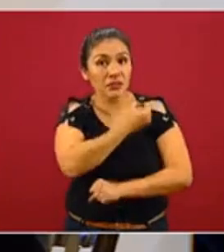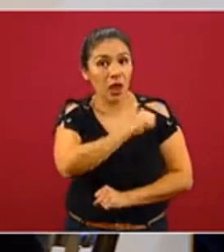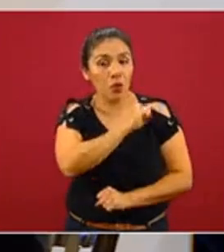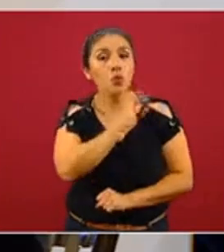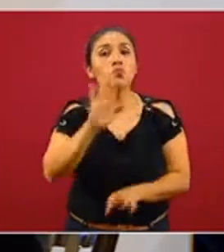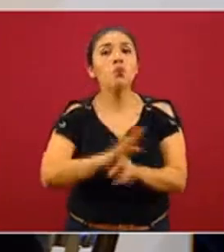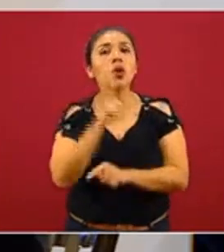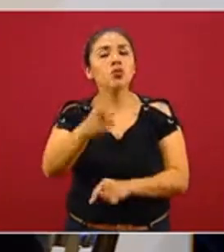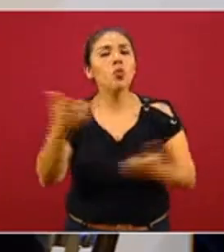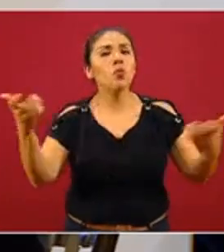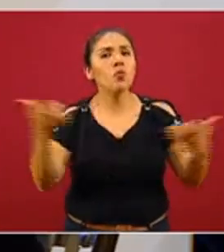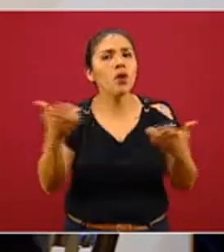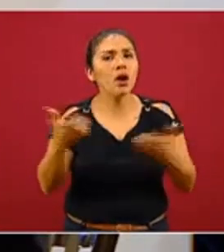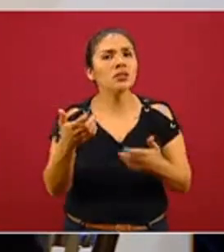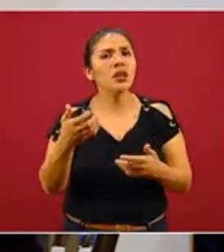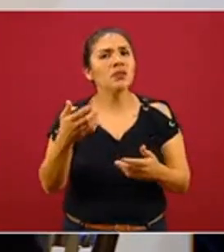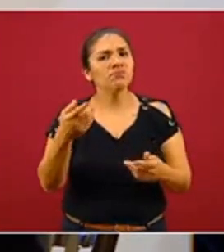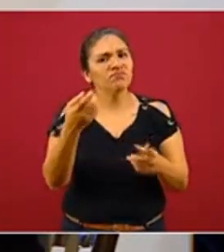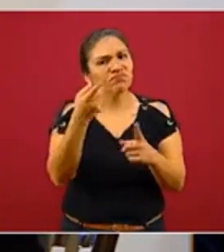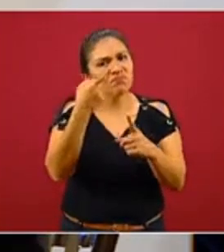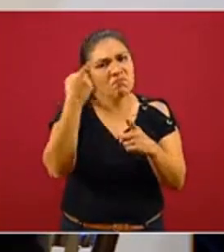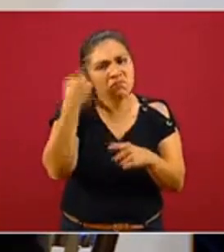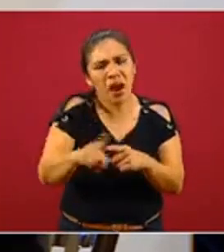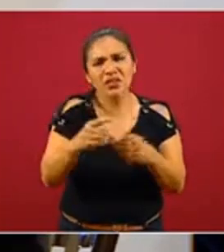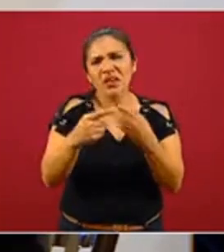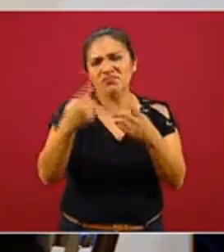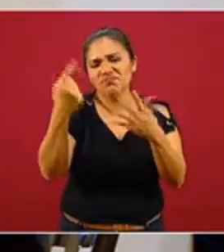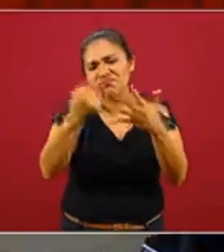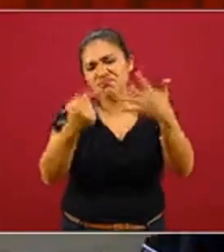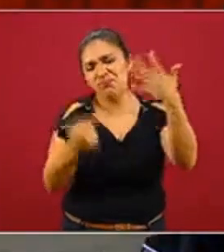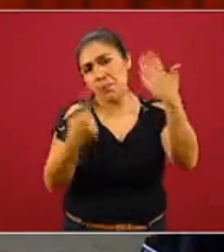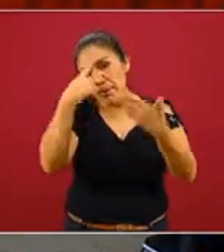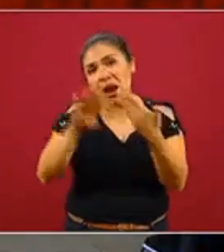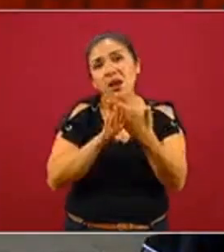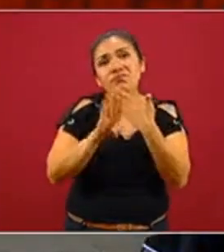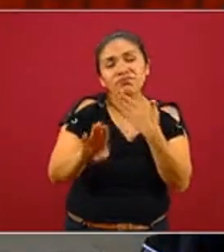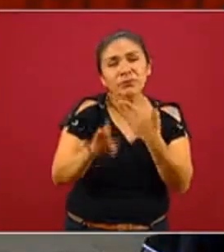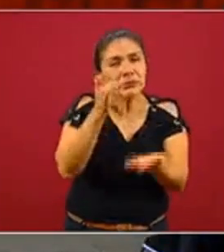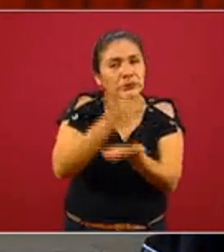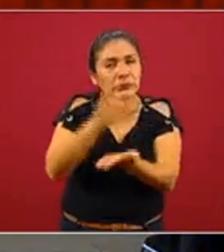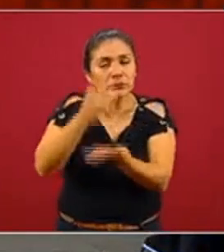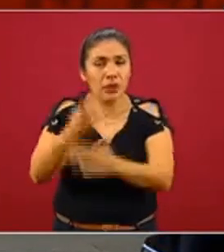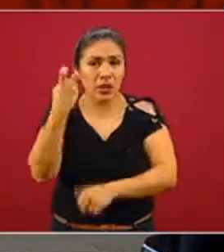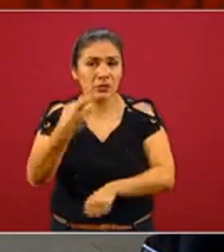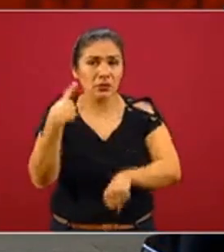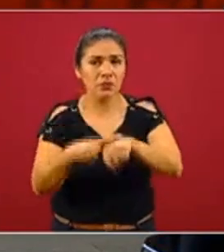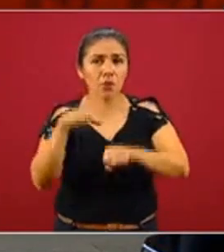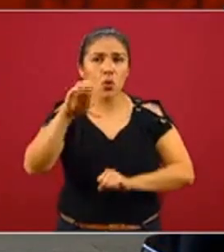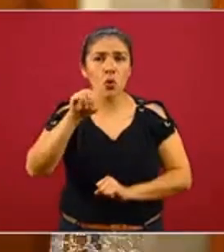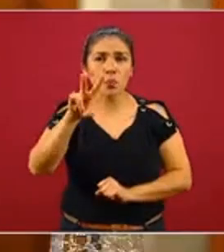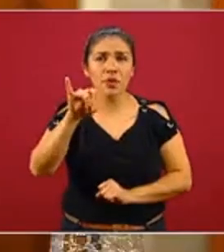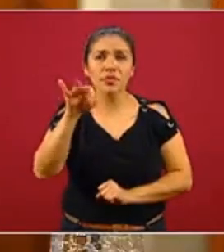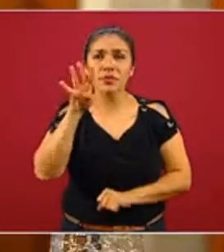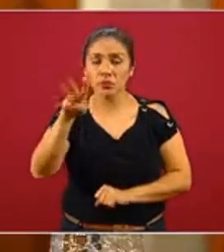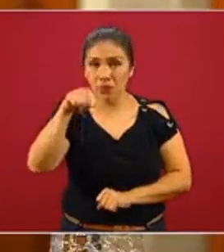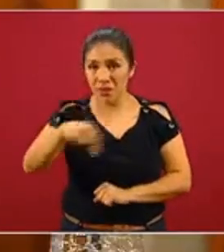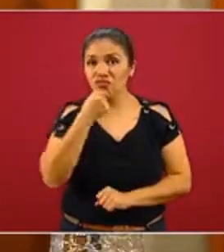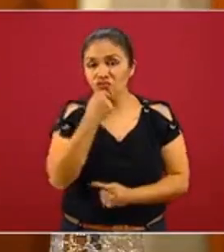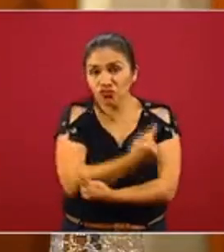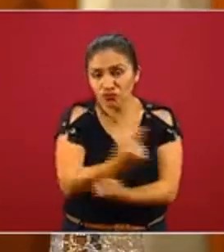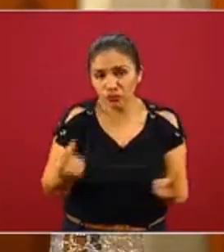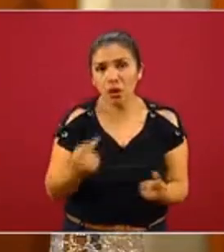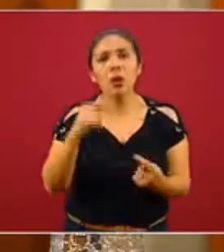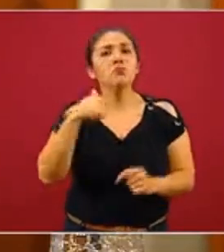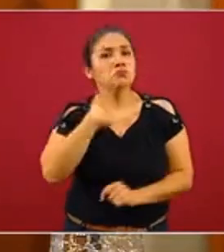de estos lineamientos para la prevención, detección y atención de COVID-19 en la niñez, y